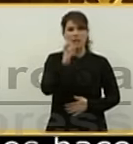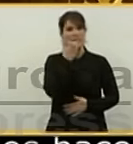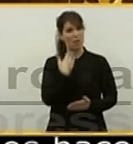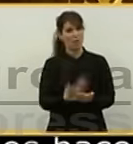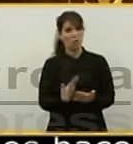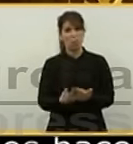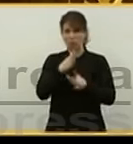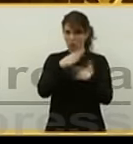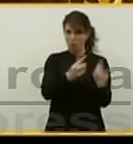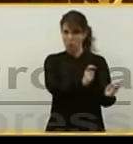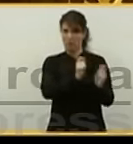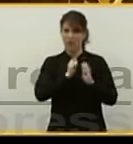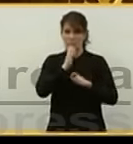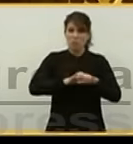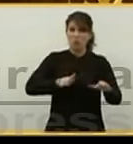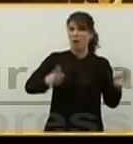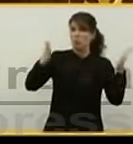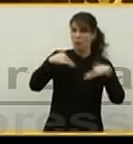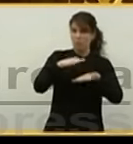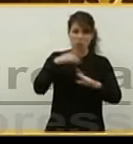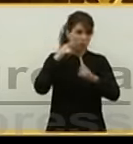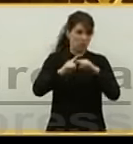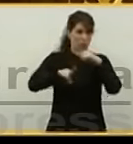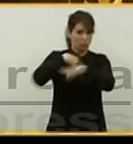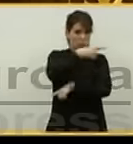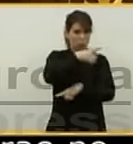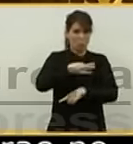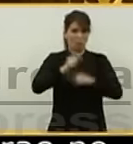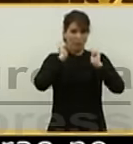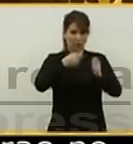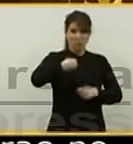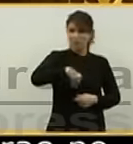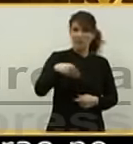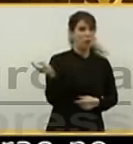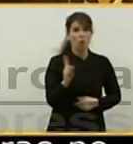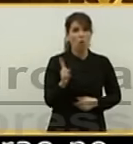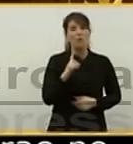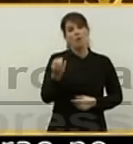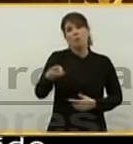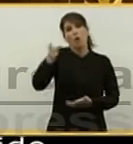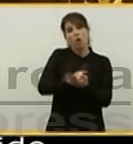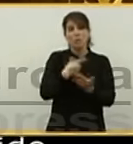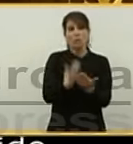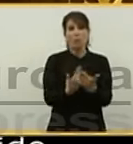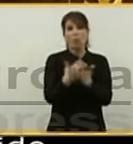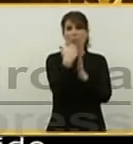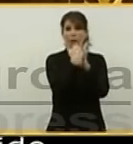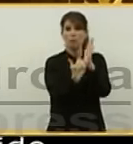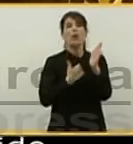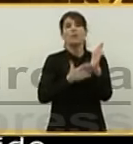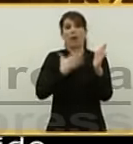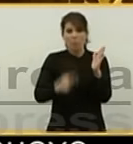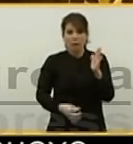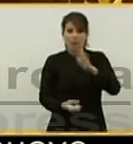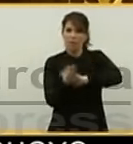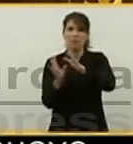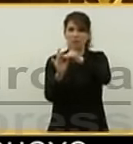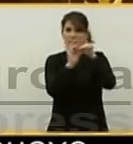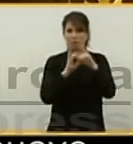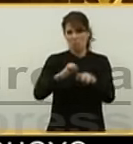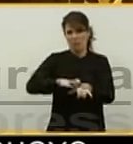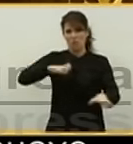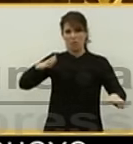no hay mayoría para que usted sea investido presidente, habrá que hacer un nuevo documento que sea capaz de generar esa mayoría.